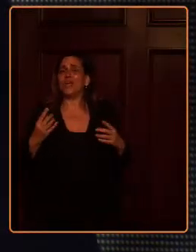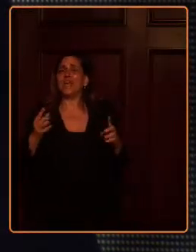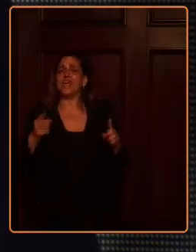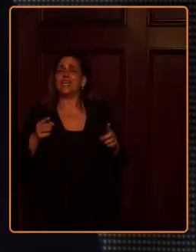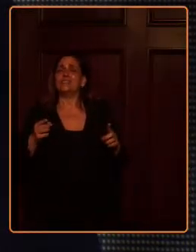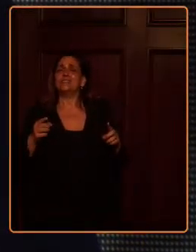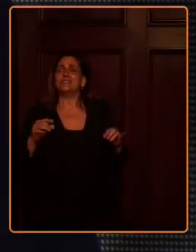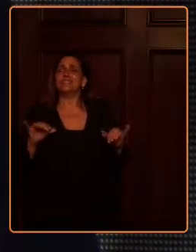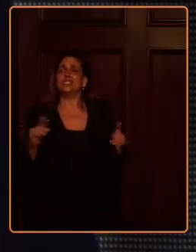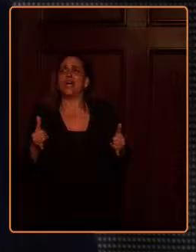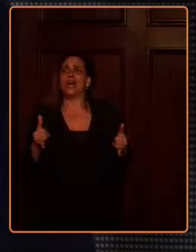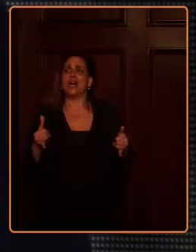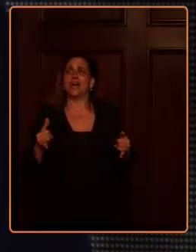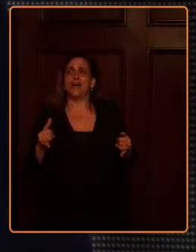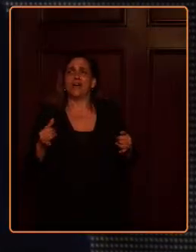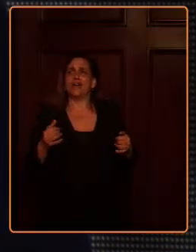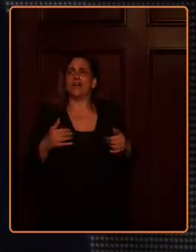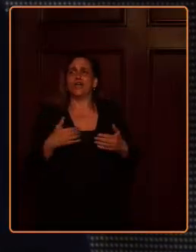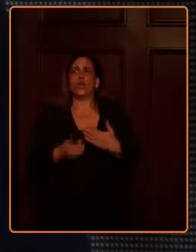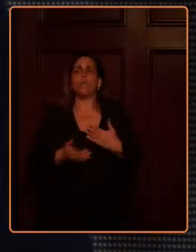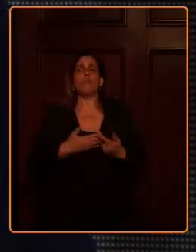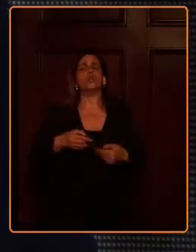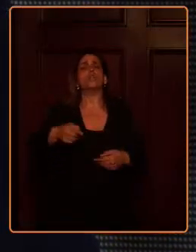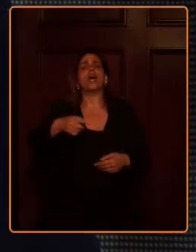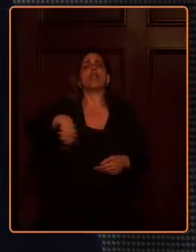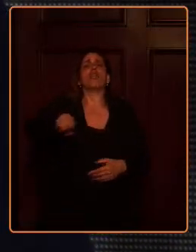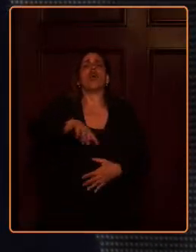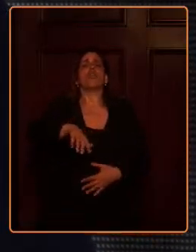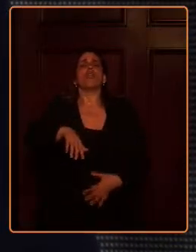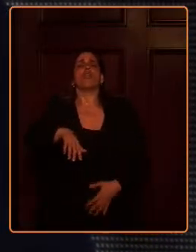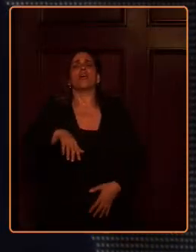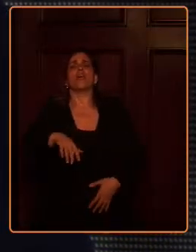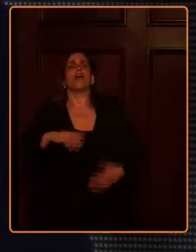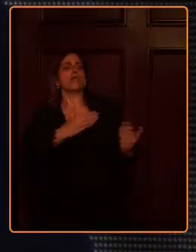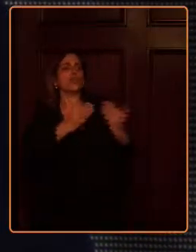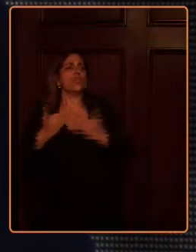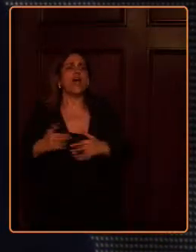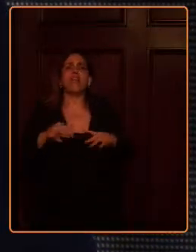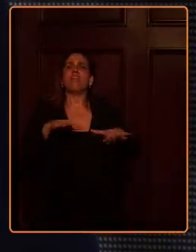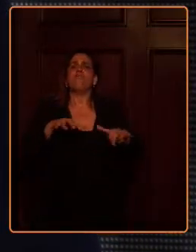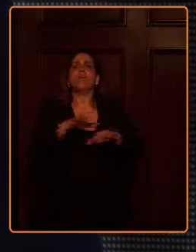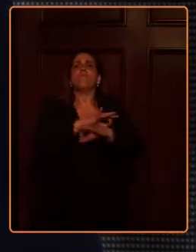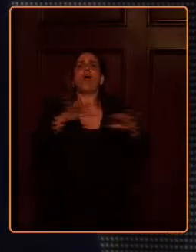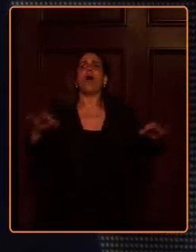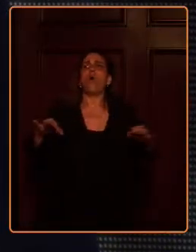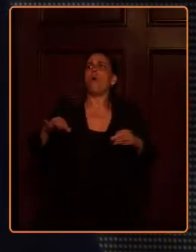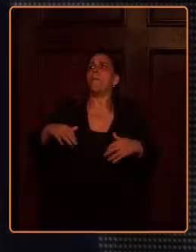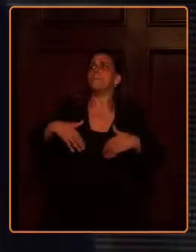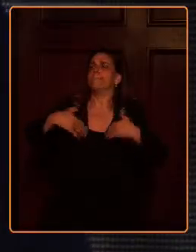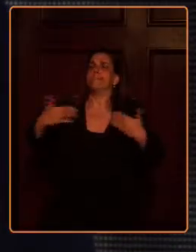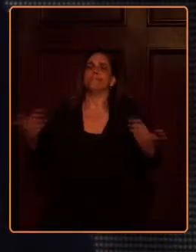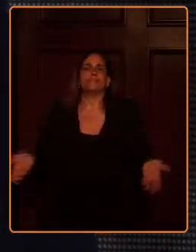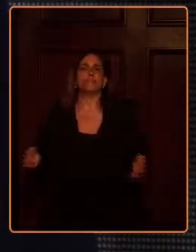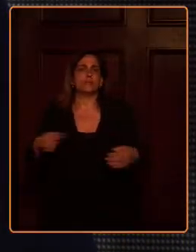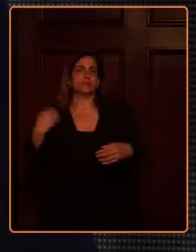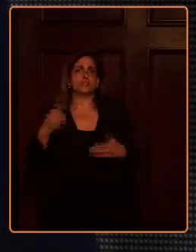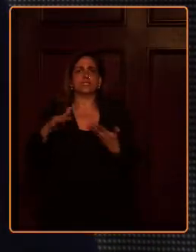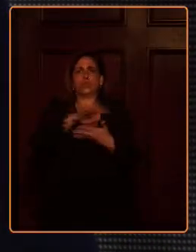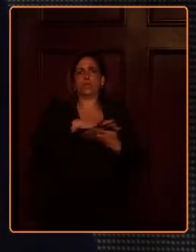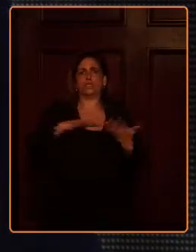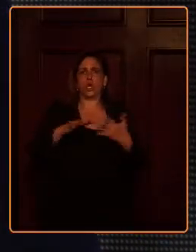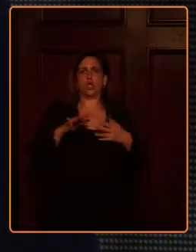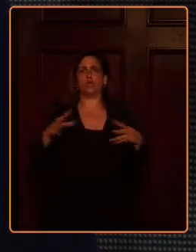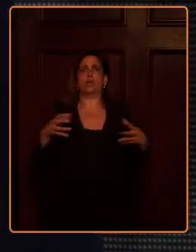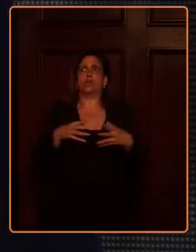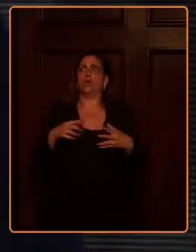del lugar geográfico donde el estudiante se encuentre o más allá de las situaciones